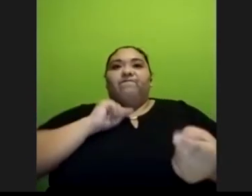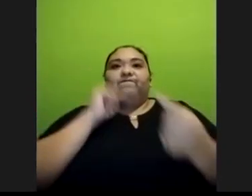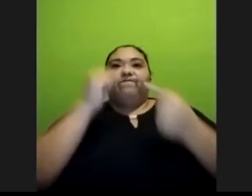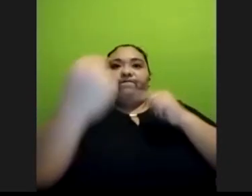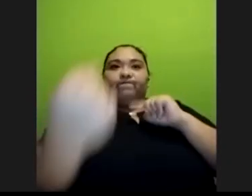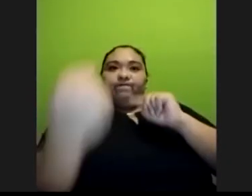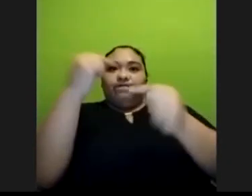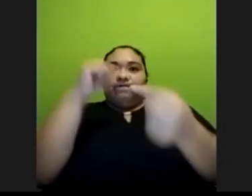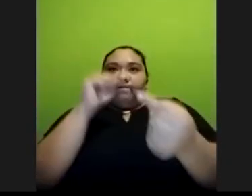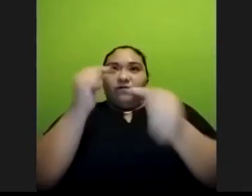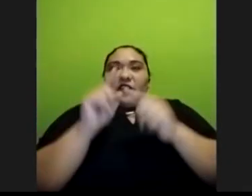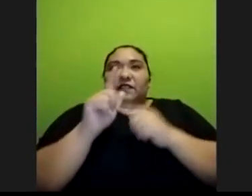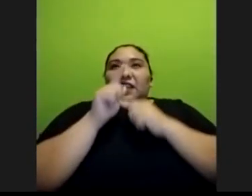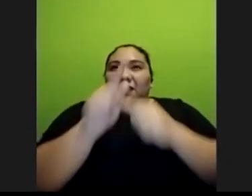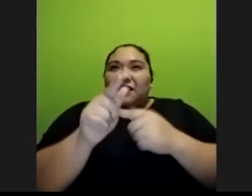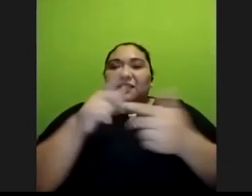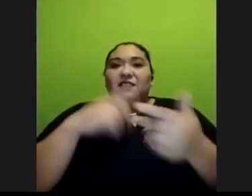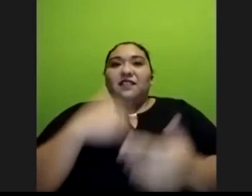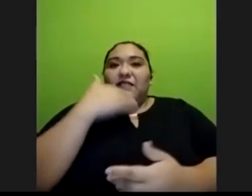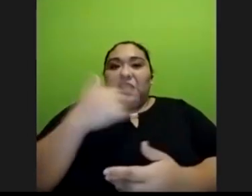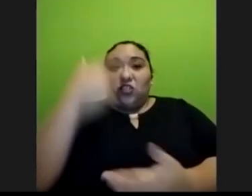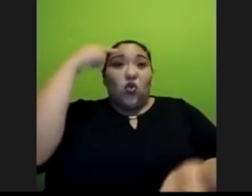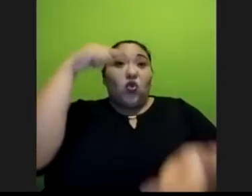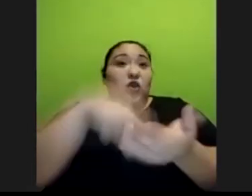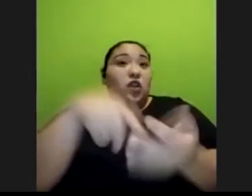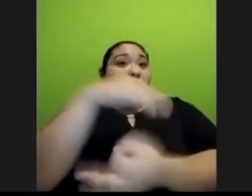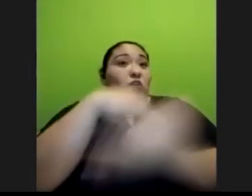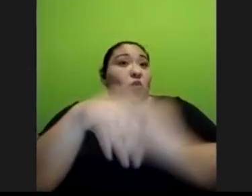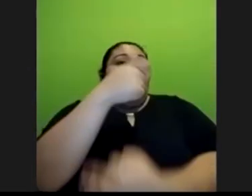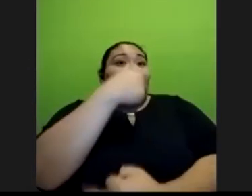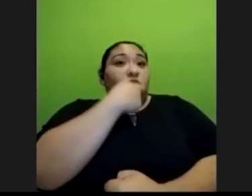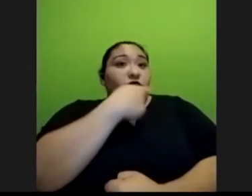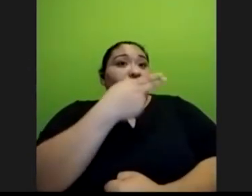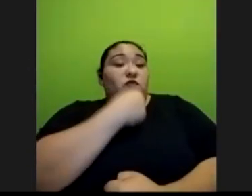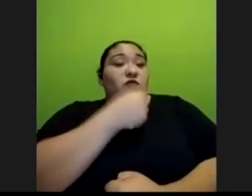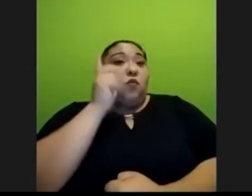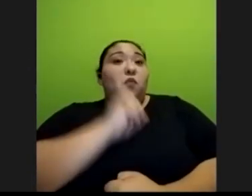son un ejemplo para todos los niños de este país,